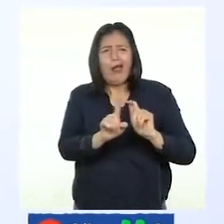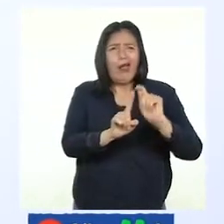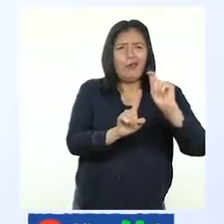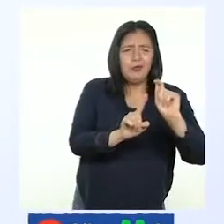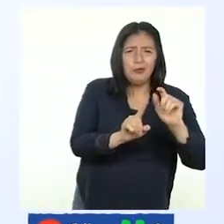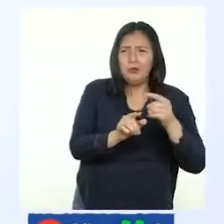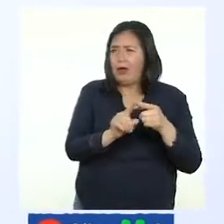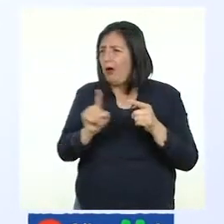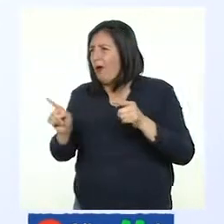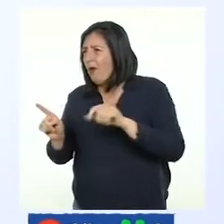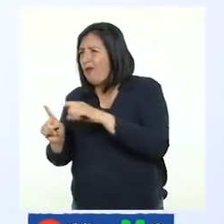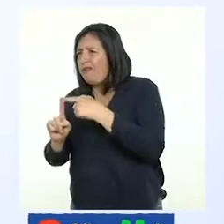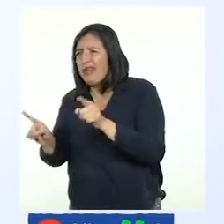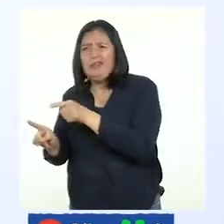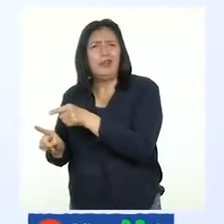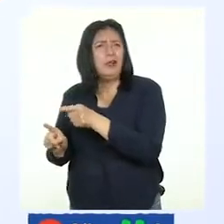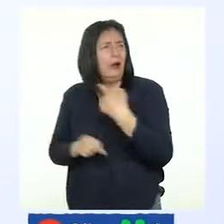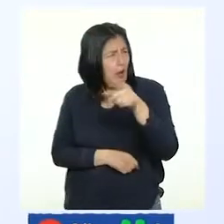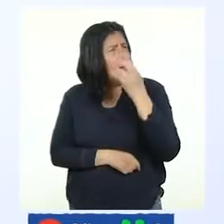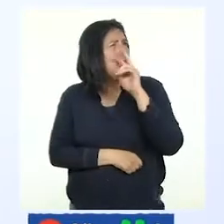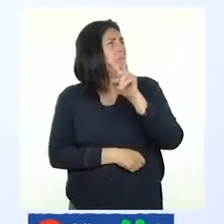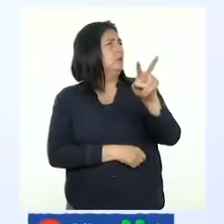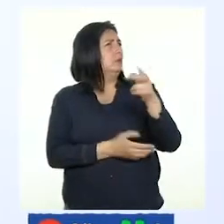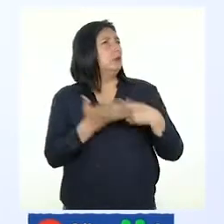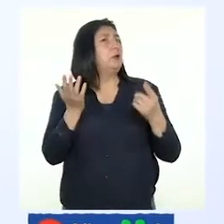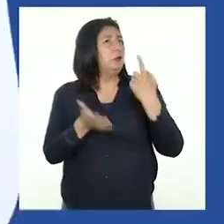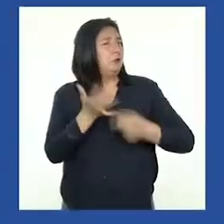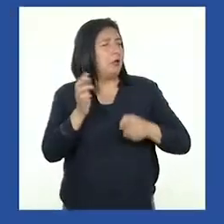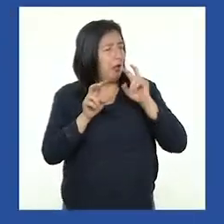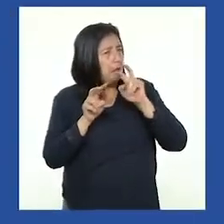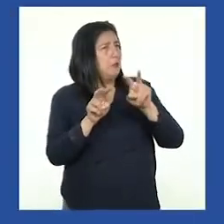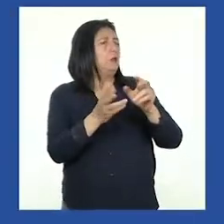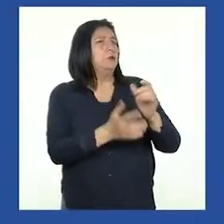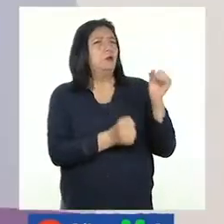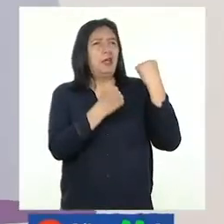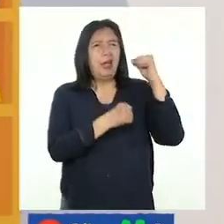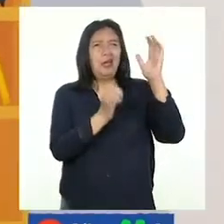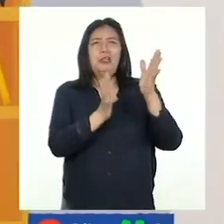temperatura distinta? Vamos a ver qué ha descubierto Viajerito.